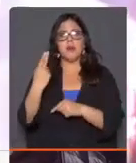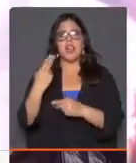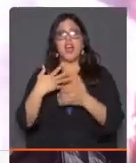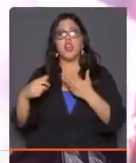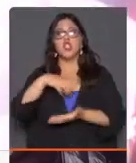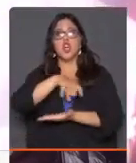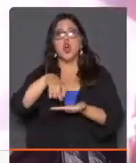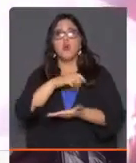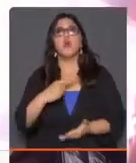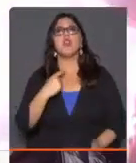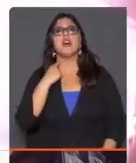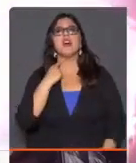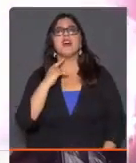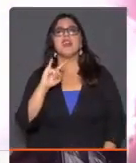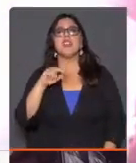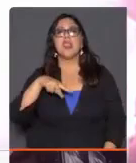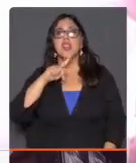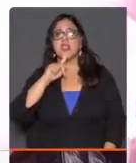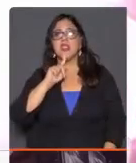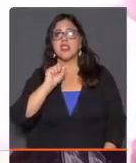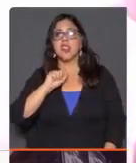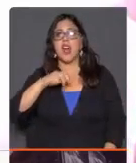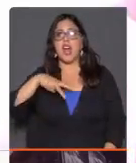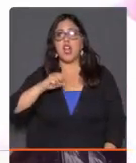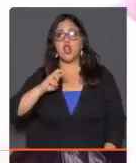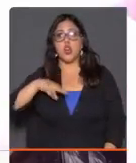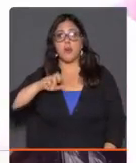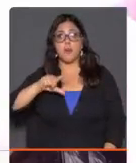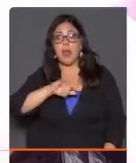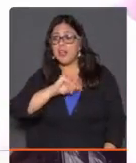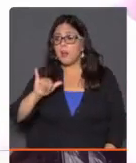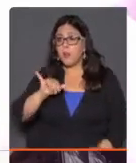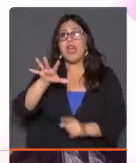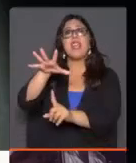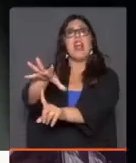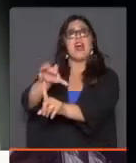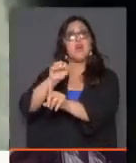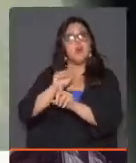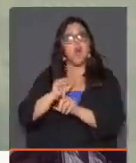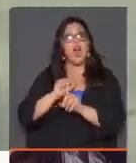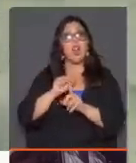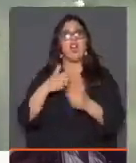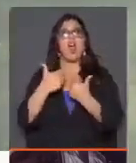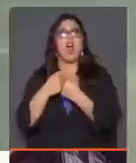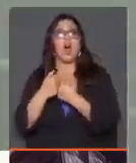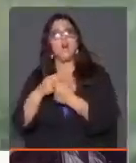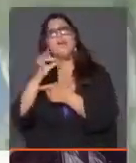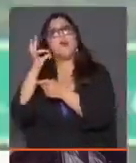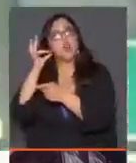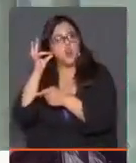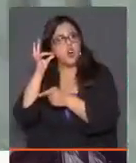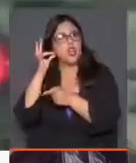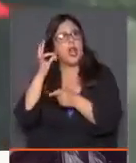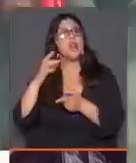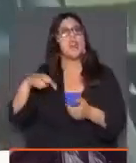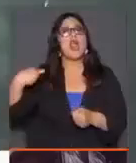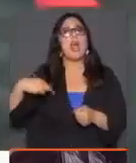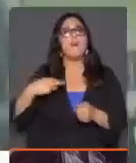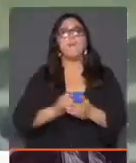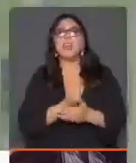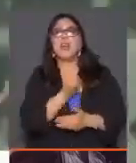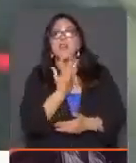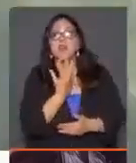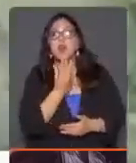luego a buscar a su actual polola en Peñaflor. Obvio que la carrera la pagó en efectivo, al igual que este vehículo que